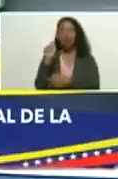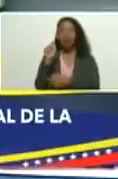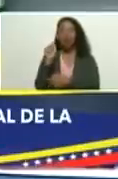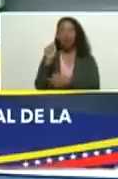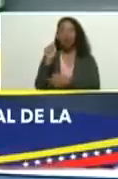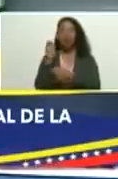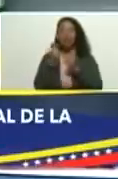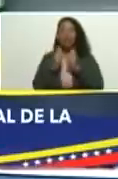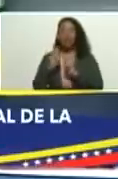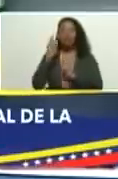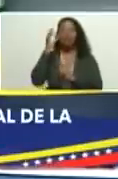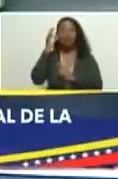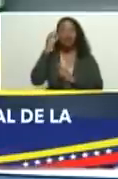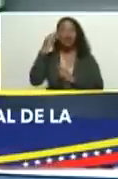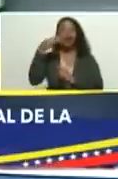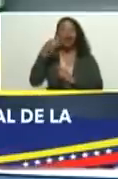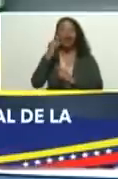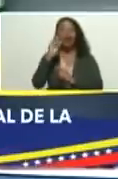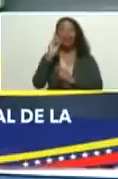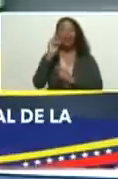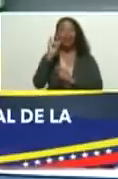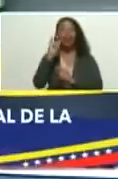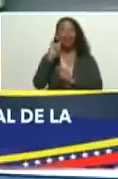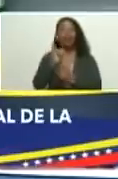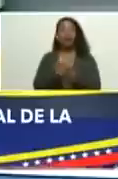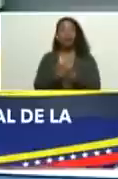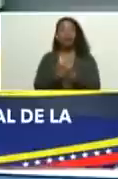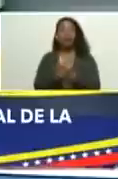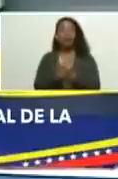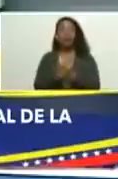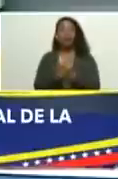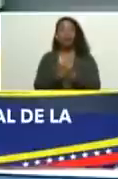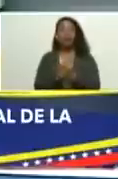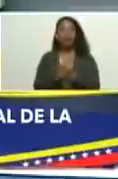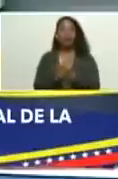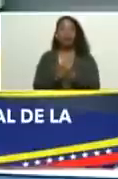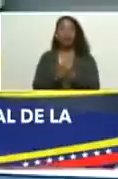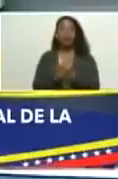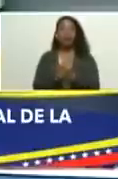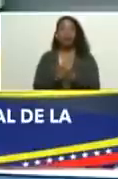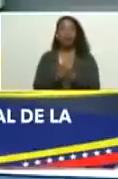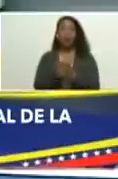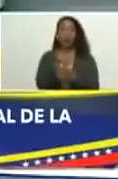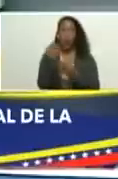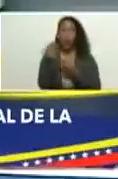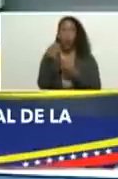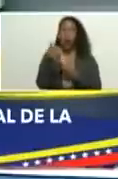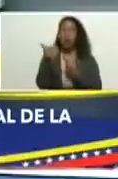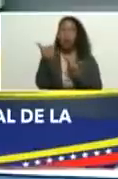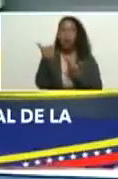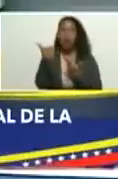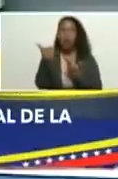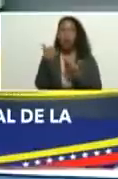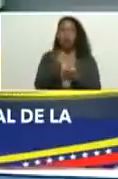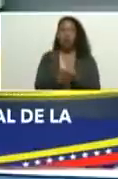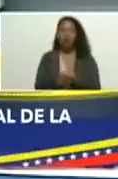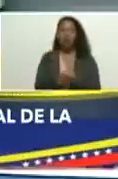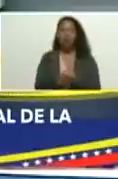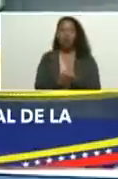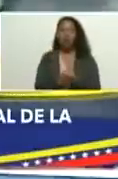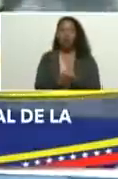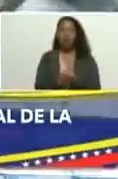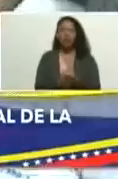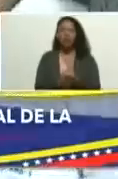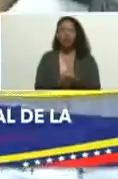de Heidi Grisel Camejo. Heidi, ¿cómo estás tú? Buenas tardes,